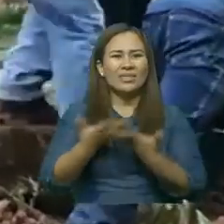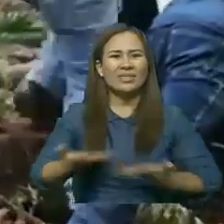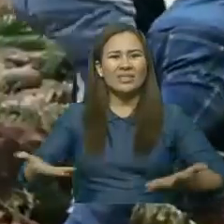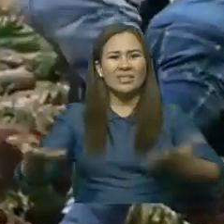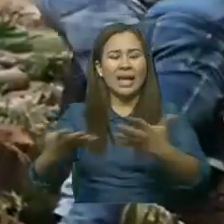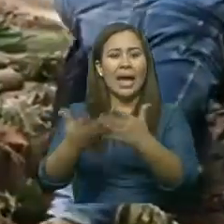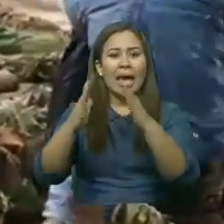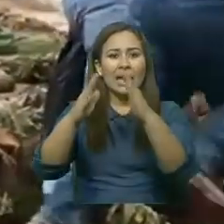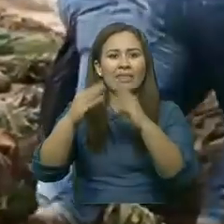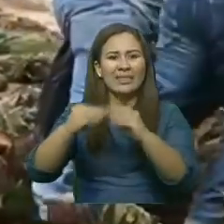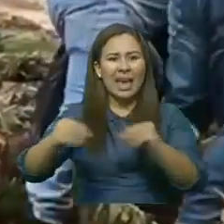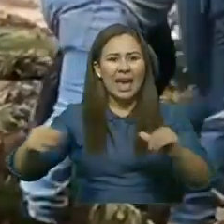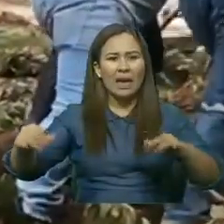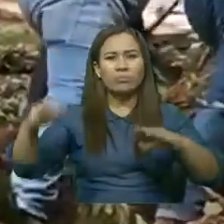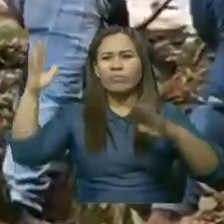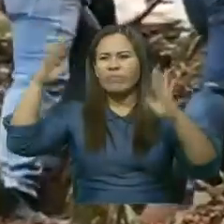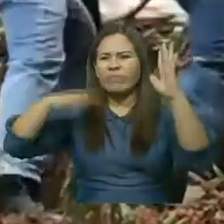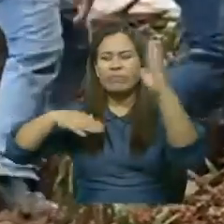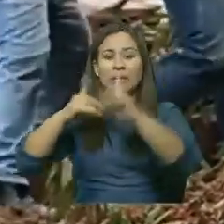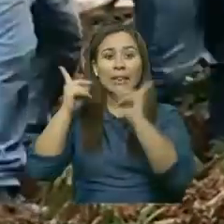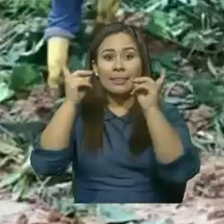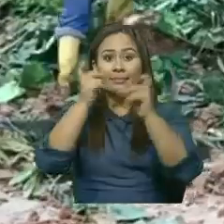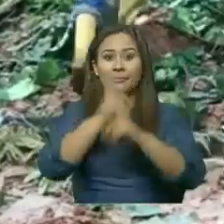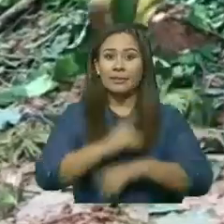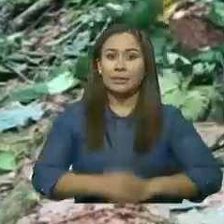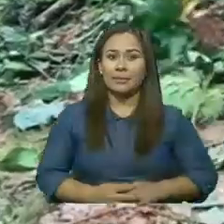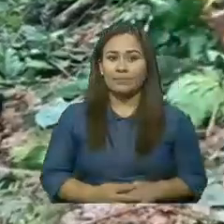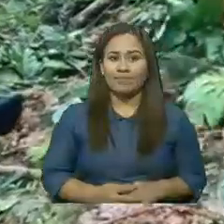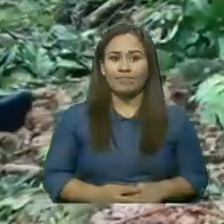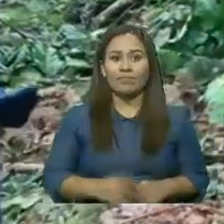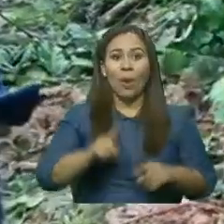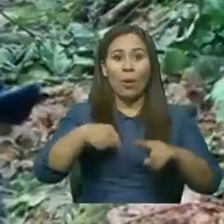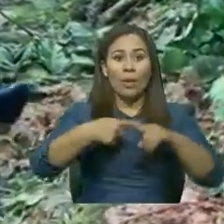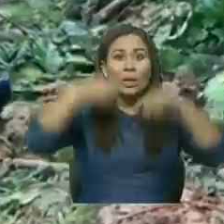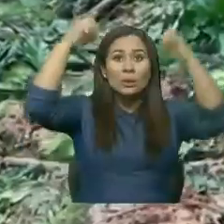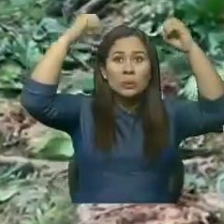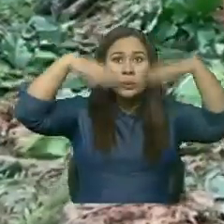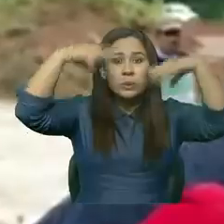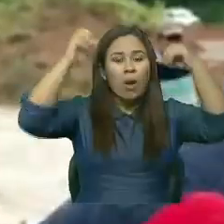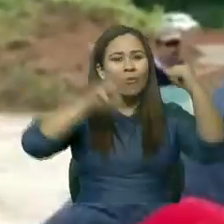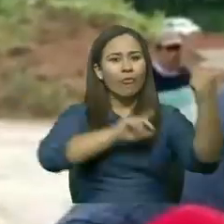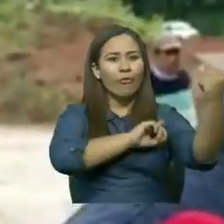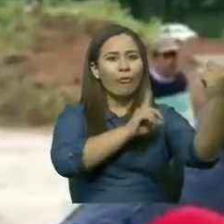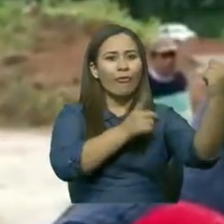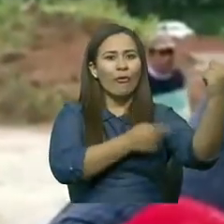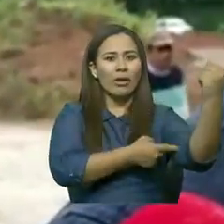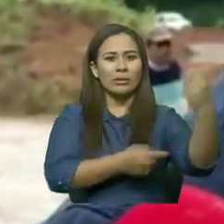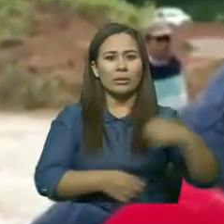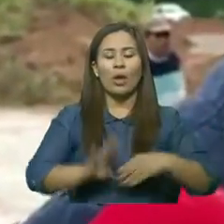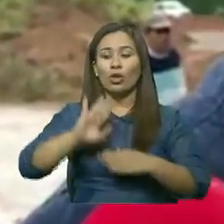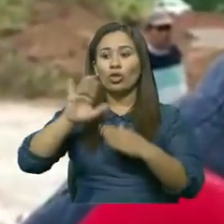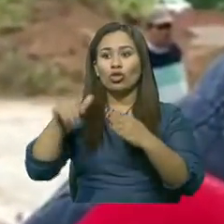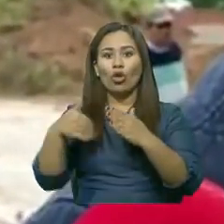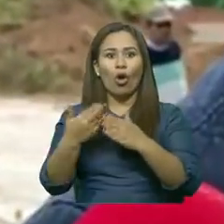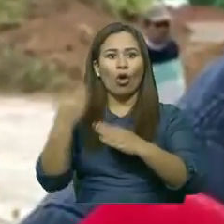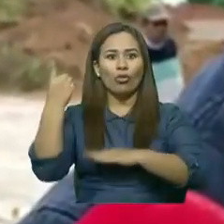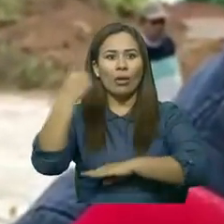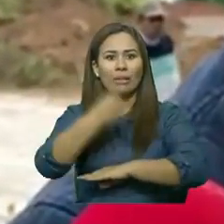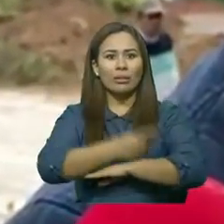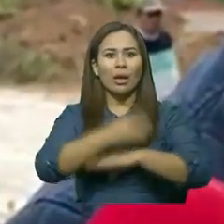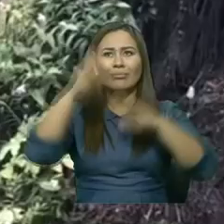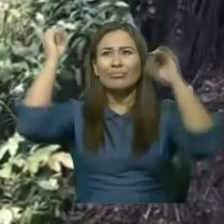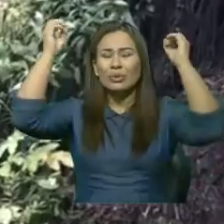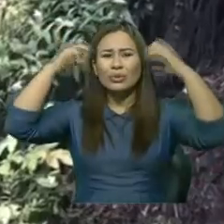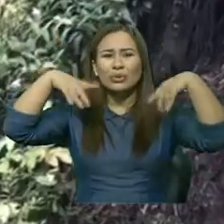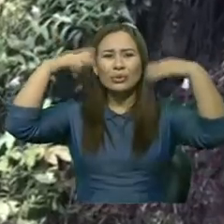tierra ha afectado el tránsito vehicular pues el invierno llega con fuerza todo el día ha estado lloviendo todo el día desde